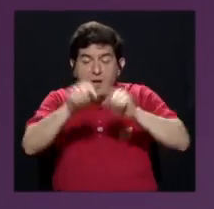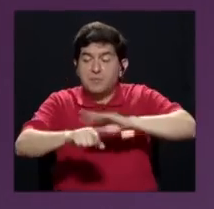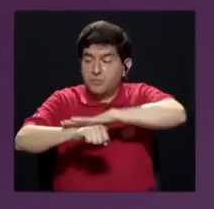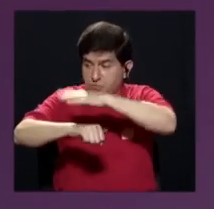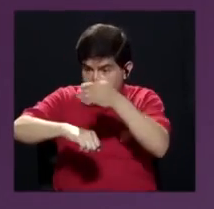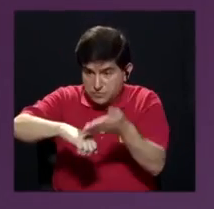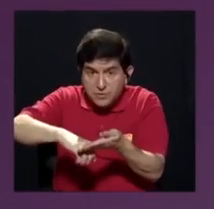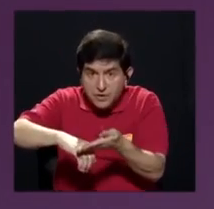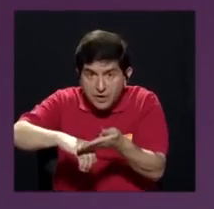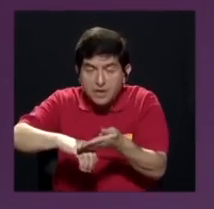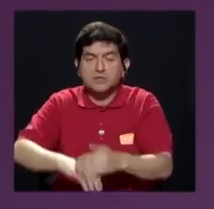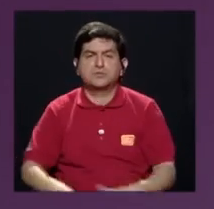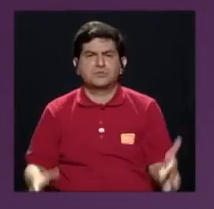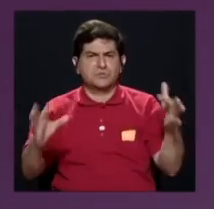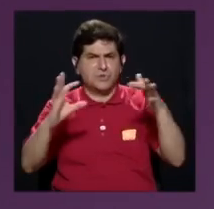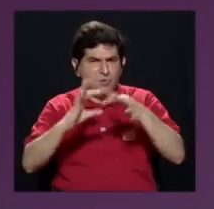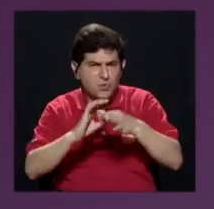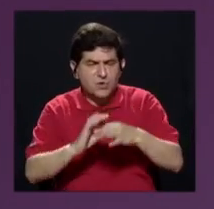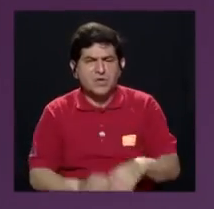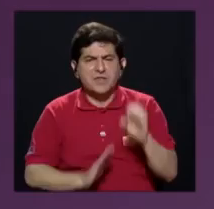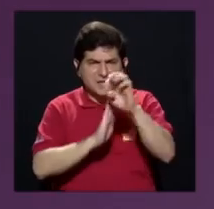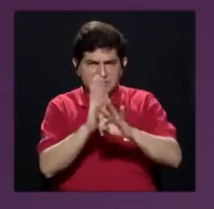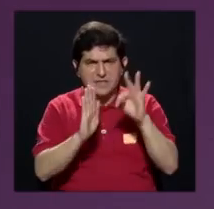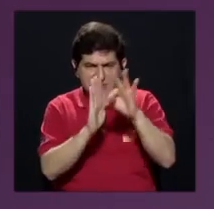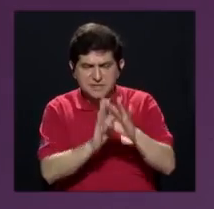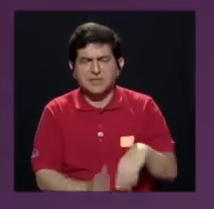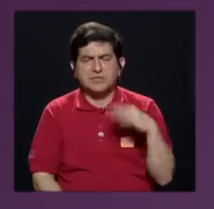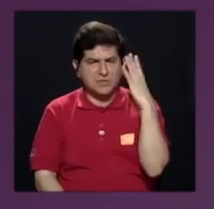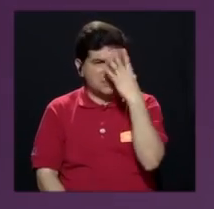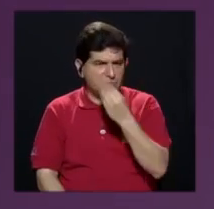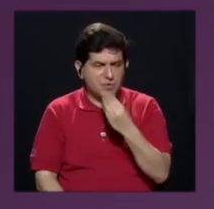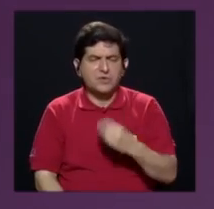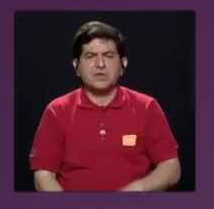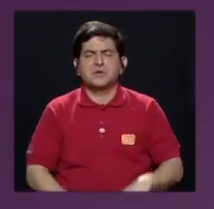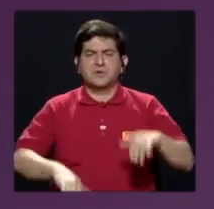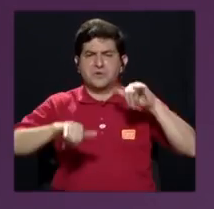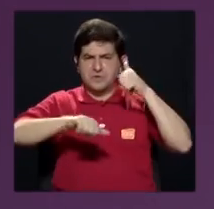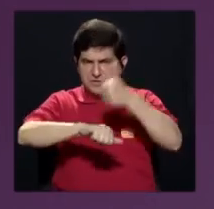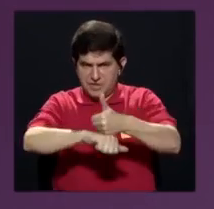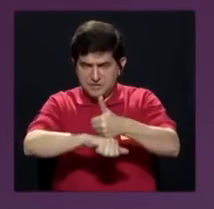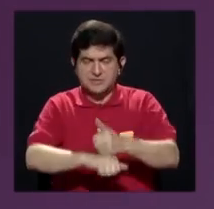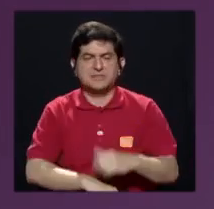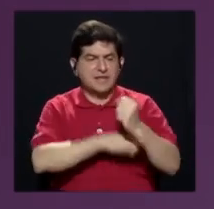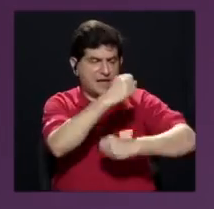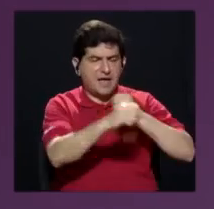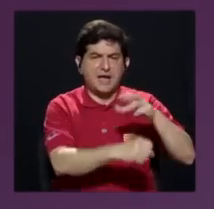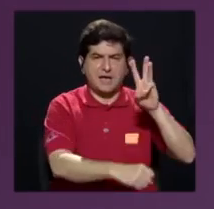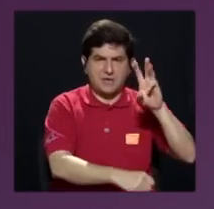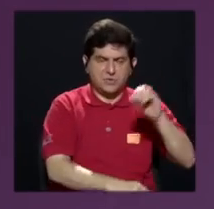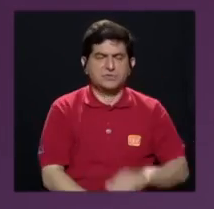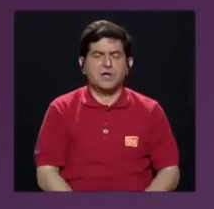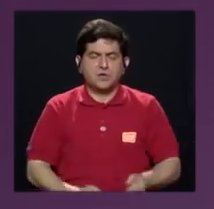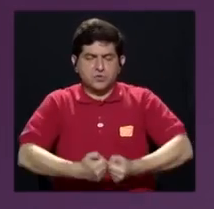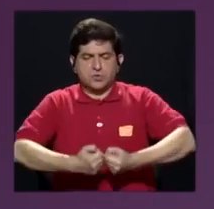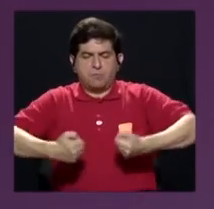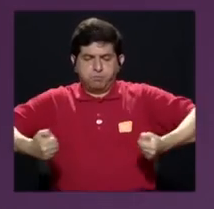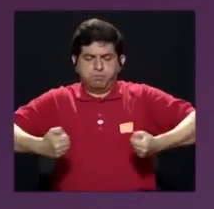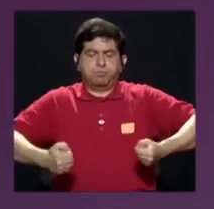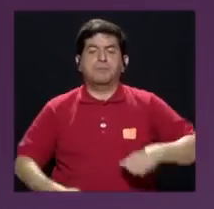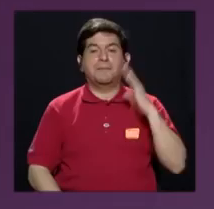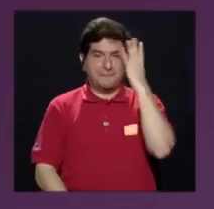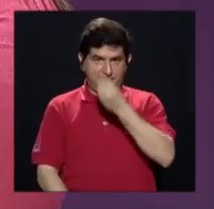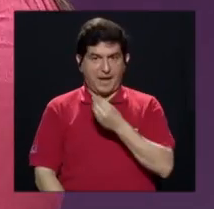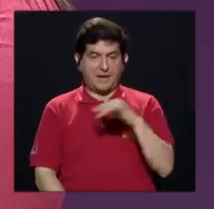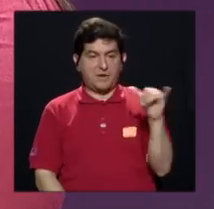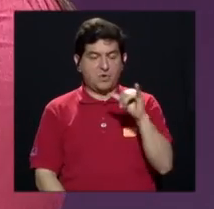embarazo van acorde con el estereotipo de belleza vigente por ejemplo en los sesentas está pasado de peso era belleza